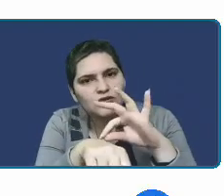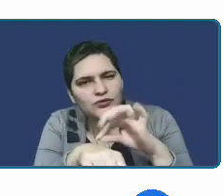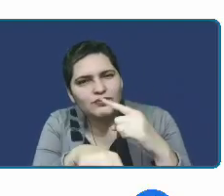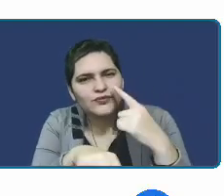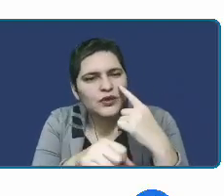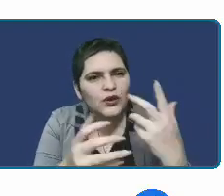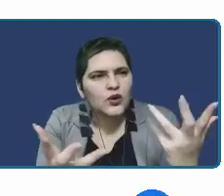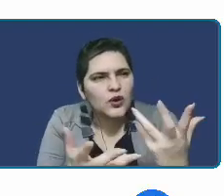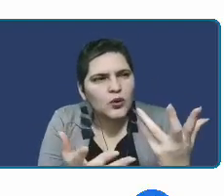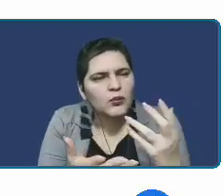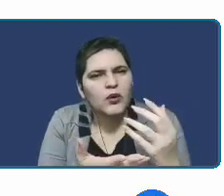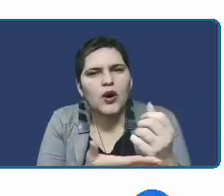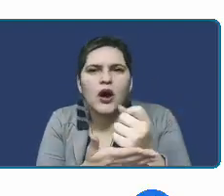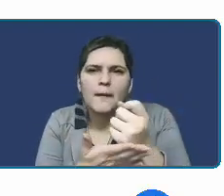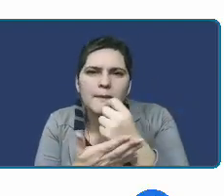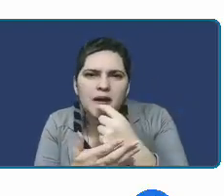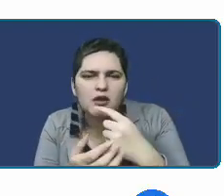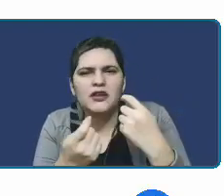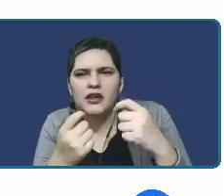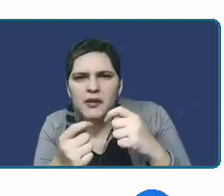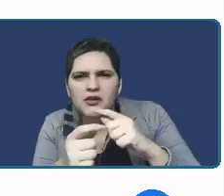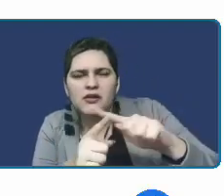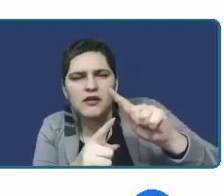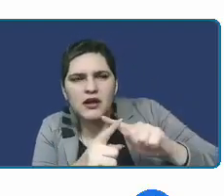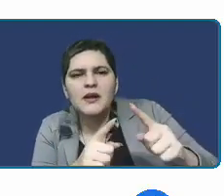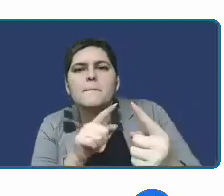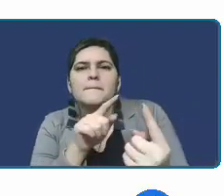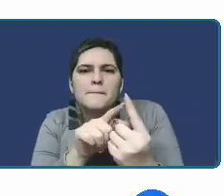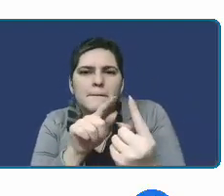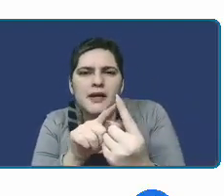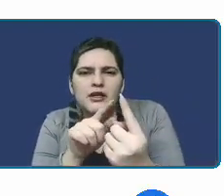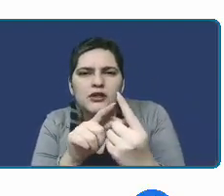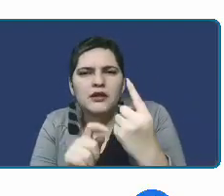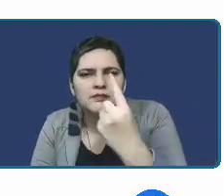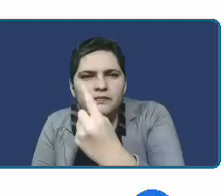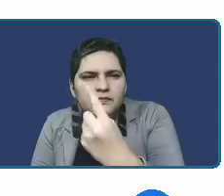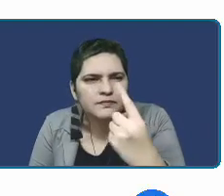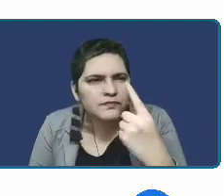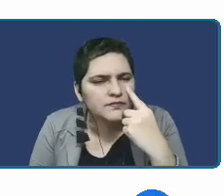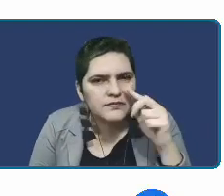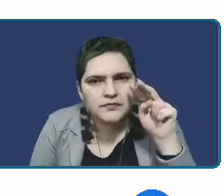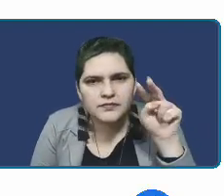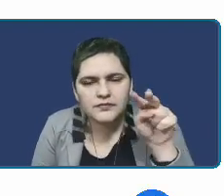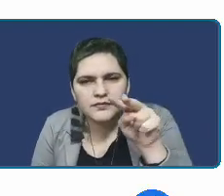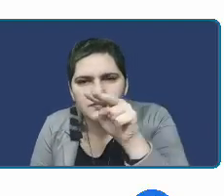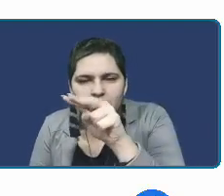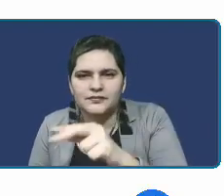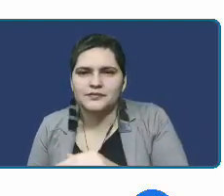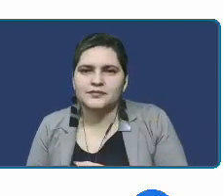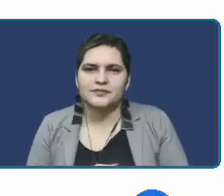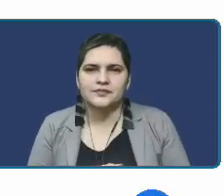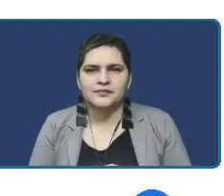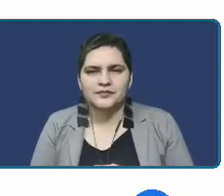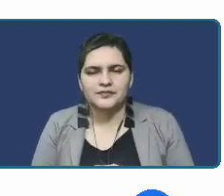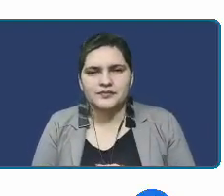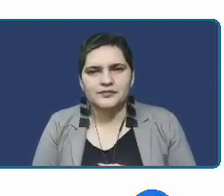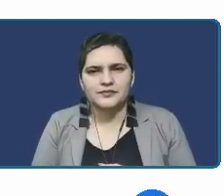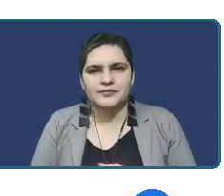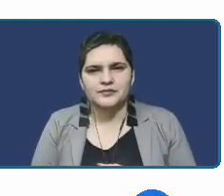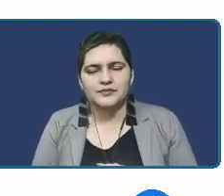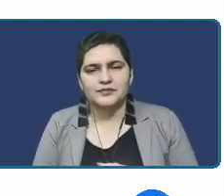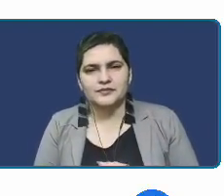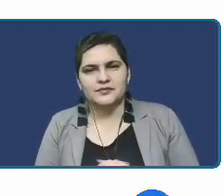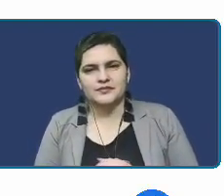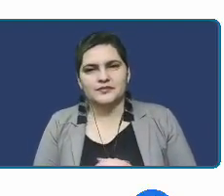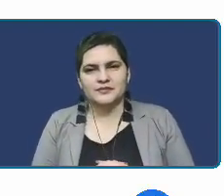también es en forma personal, individual, con cada uno de los pacientes que tenga uno al